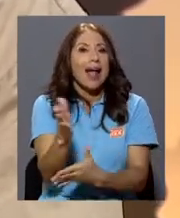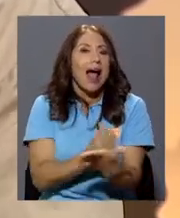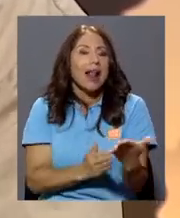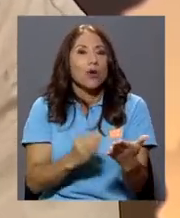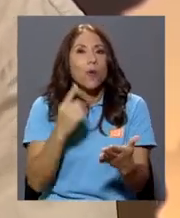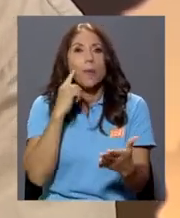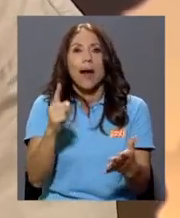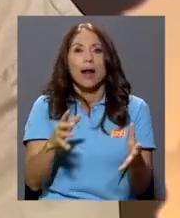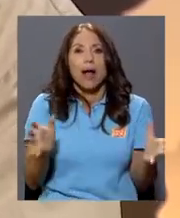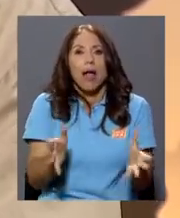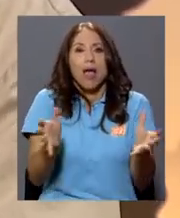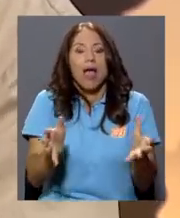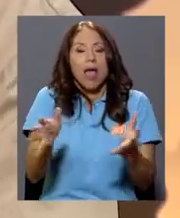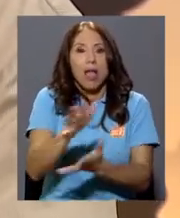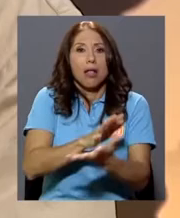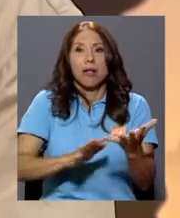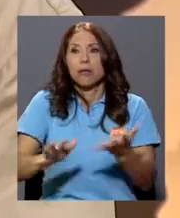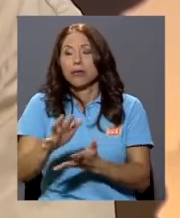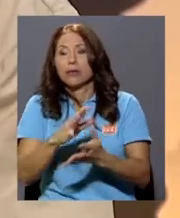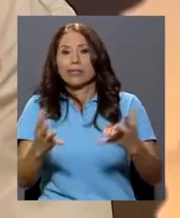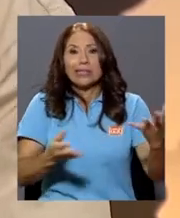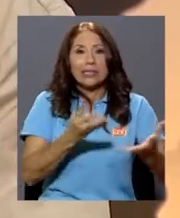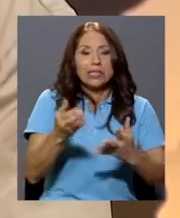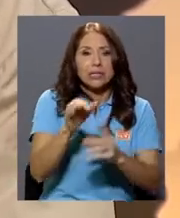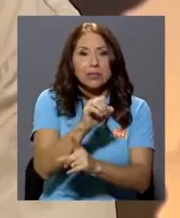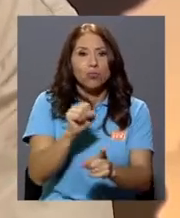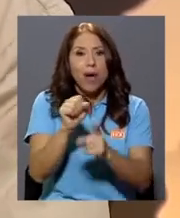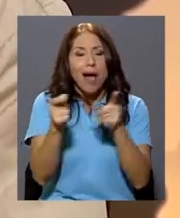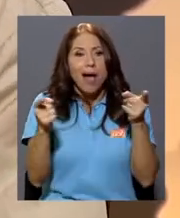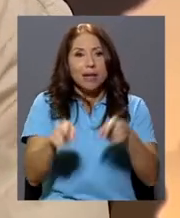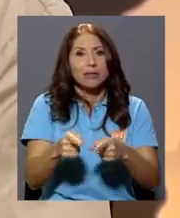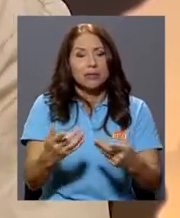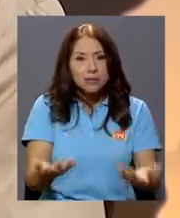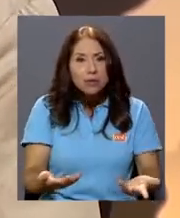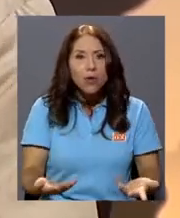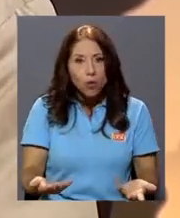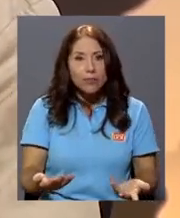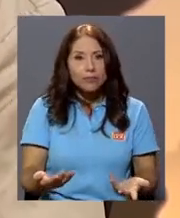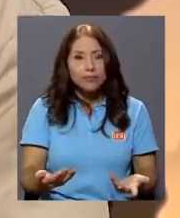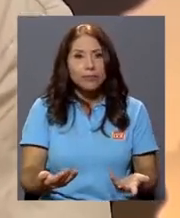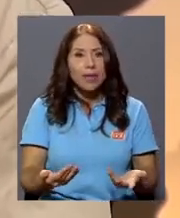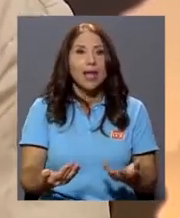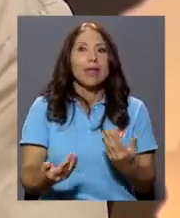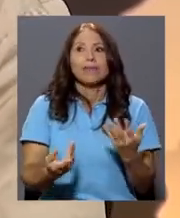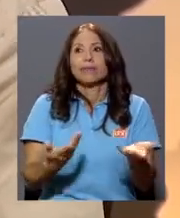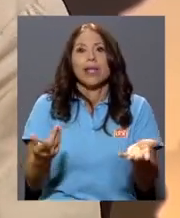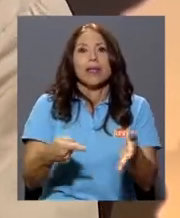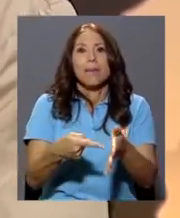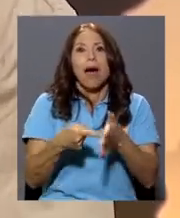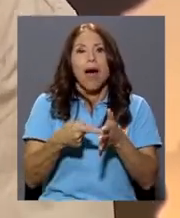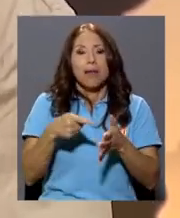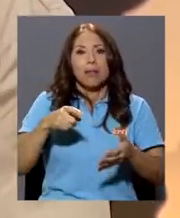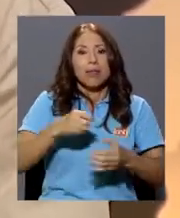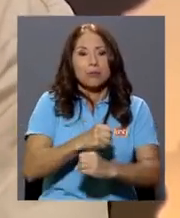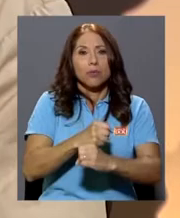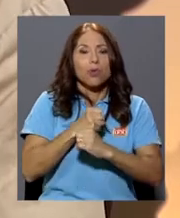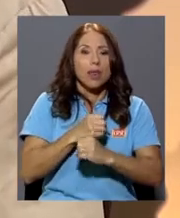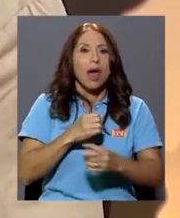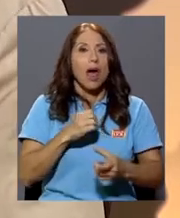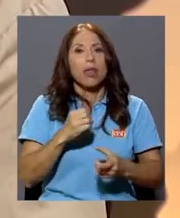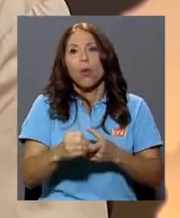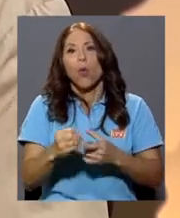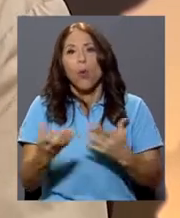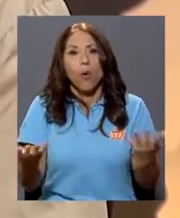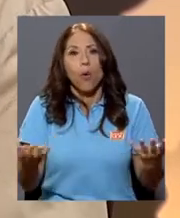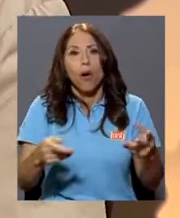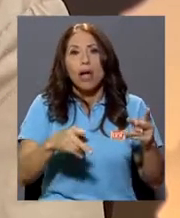a provocar o a fomentar más el caldo de cultivo de esa situación de demanda de seguridad o esas expresiones